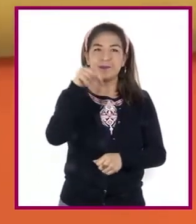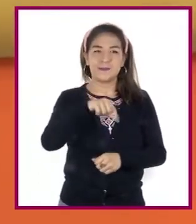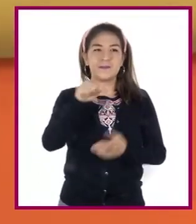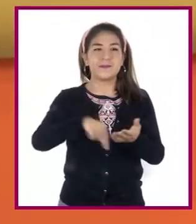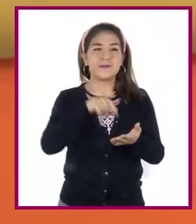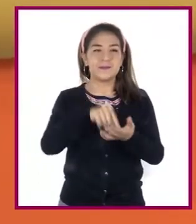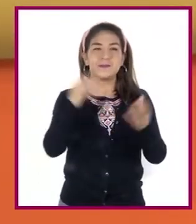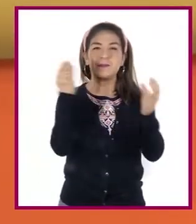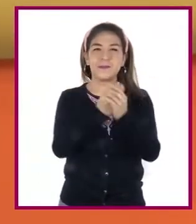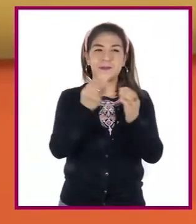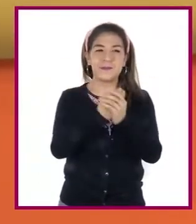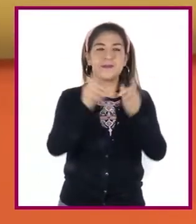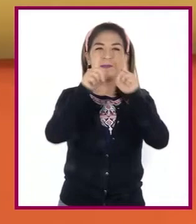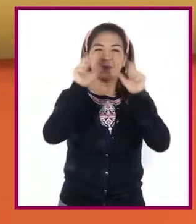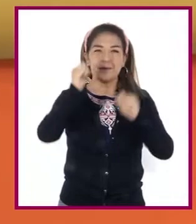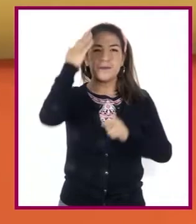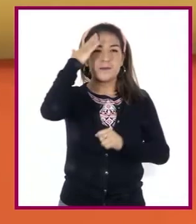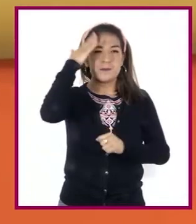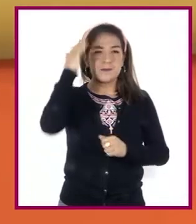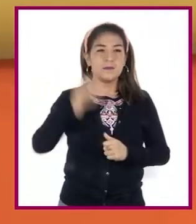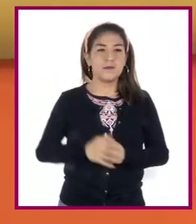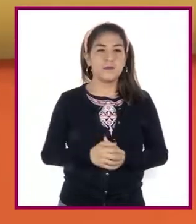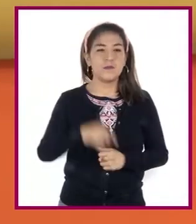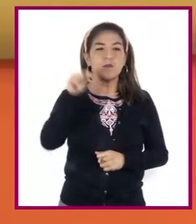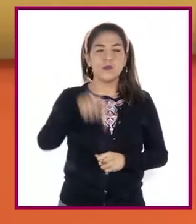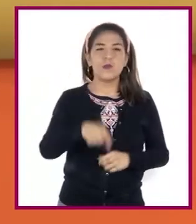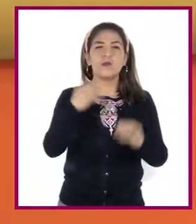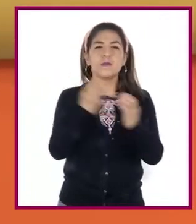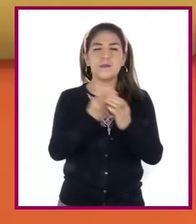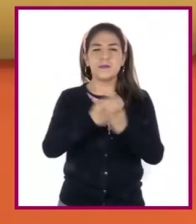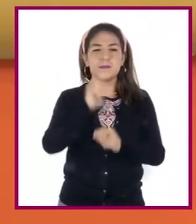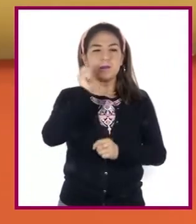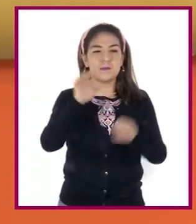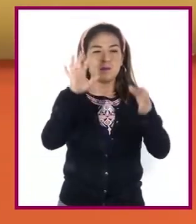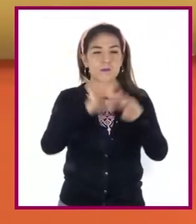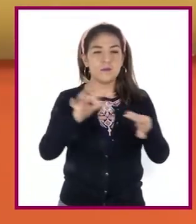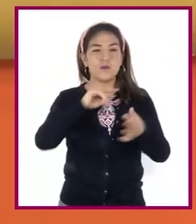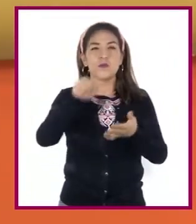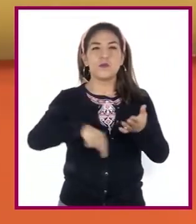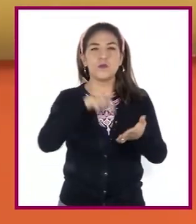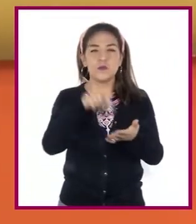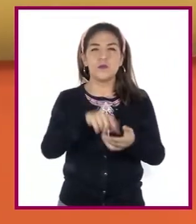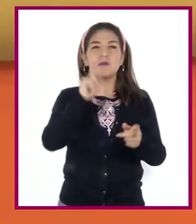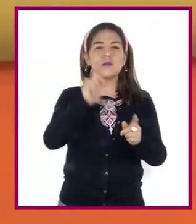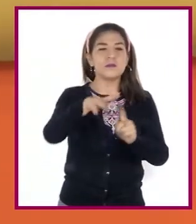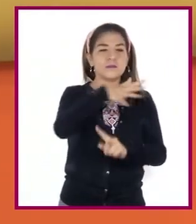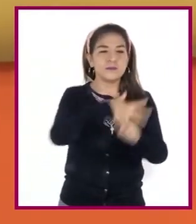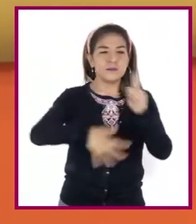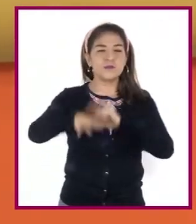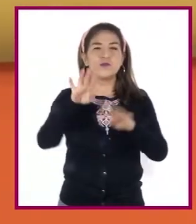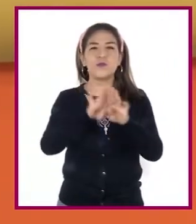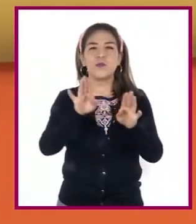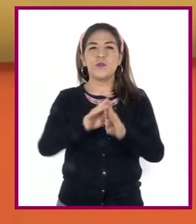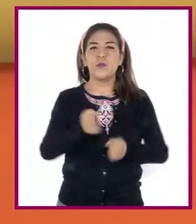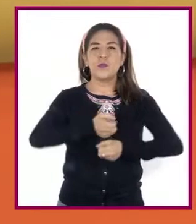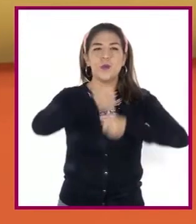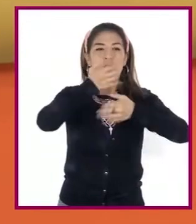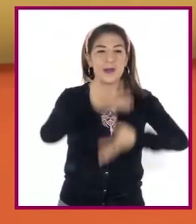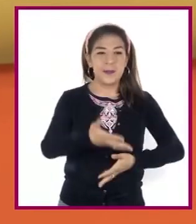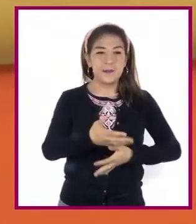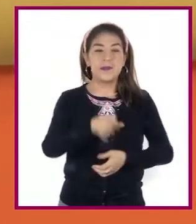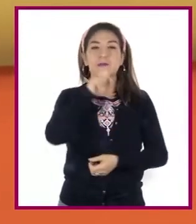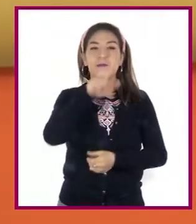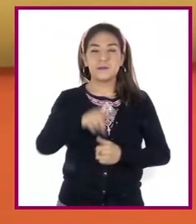en una sesión más de Lengua Materna. En esta sesión hablaremos sobre espacios y ambientes en poemas y